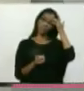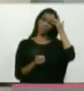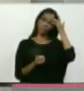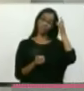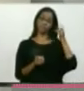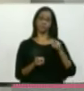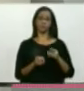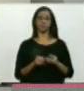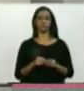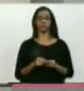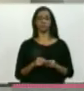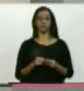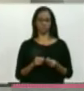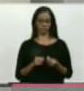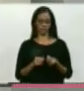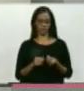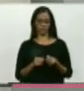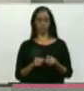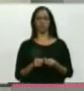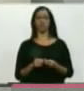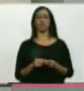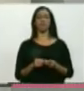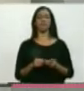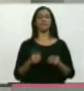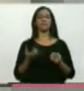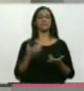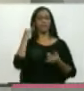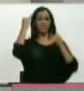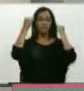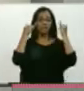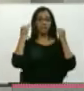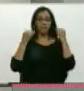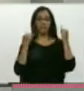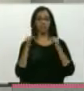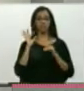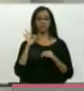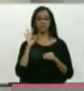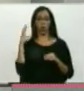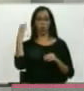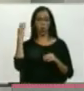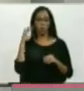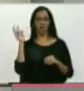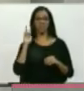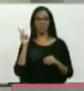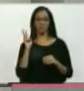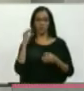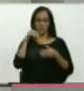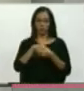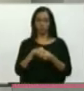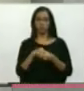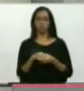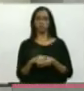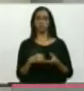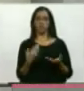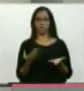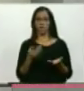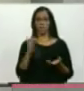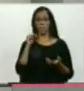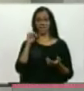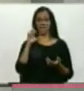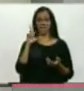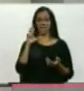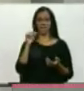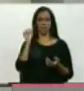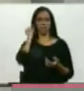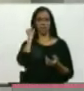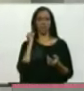Esta iniciativa, desde la expresión organizada de los colombianos y colombianas en Venezuela, busca que a Aída Merlano se le garantice el derecho